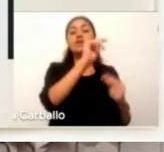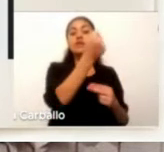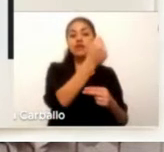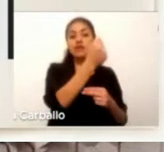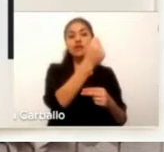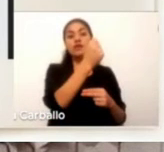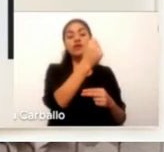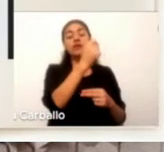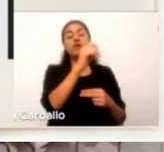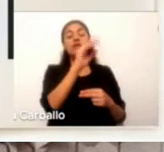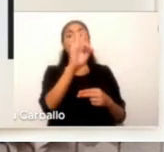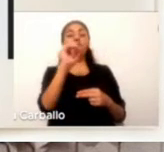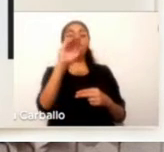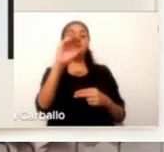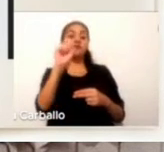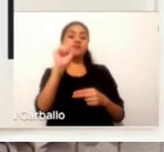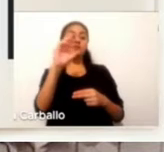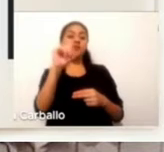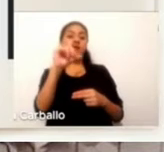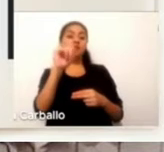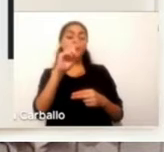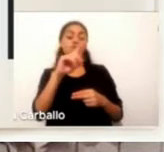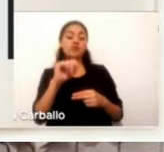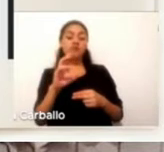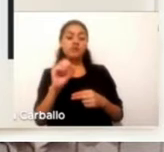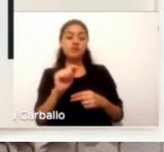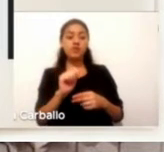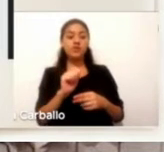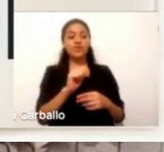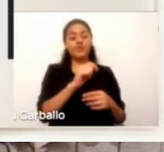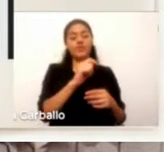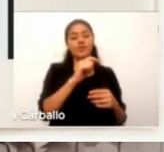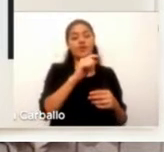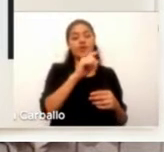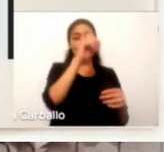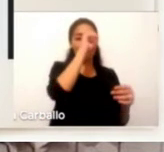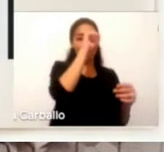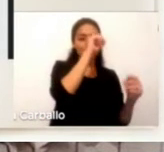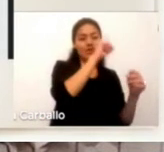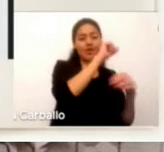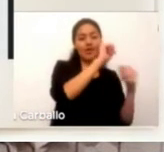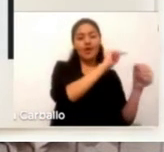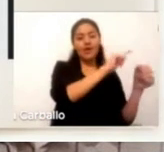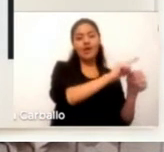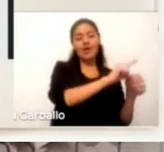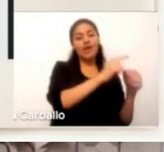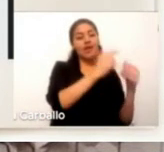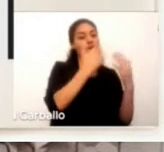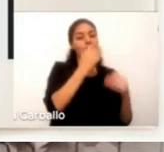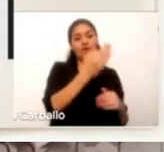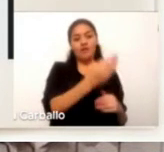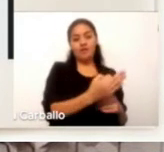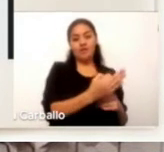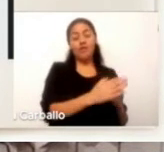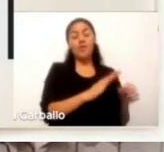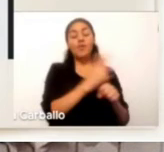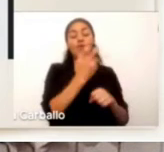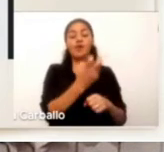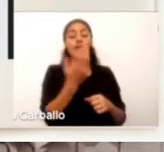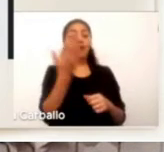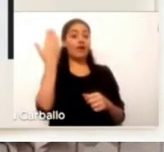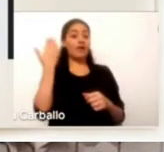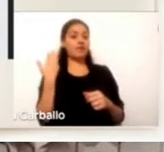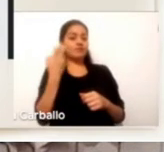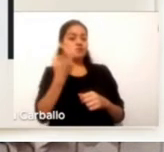Nacional Electoral y aprobado por el Consejo General de dicha autoridad electoral. Lo anterior porque para que se actualice